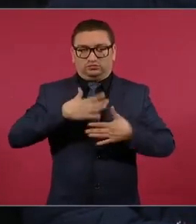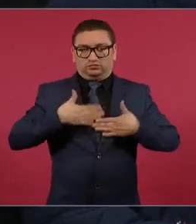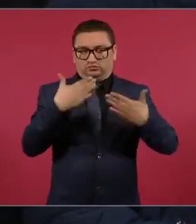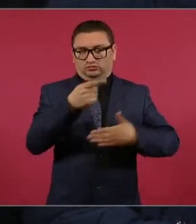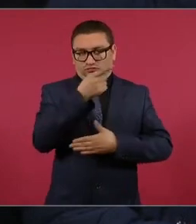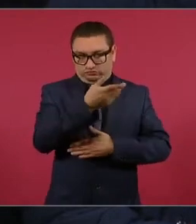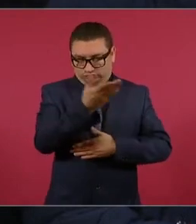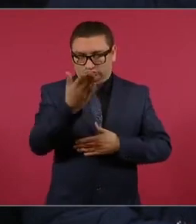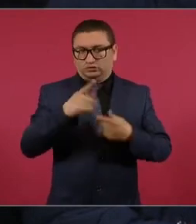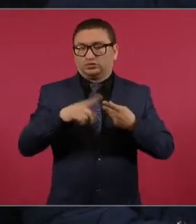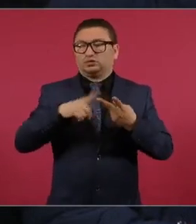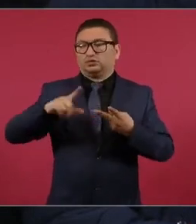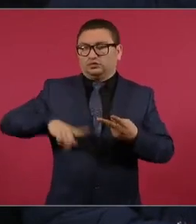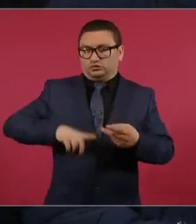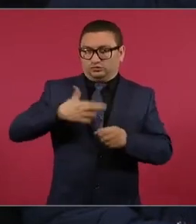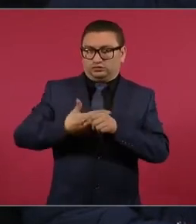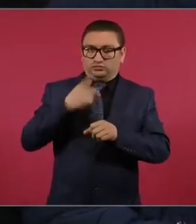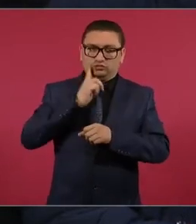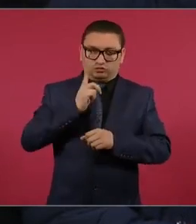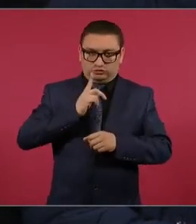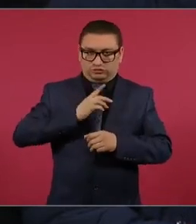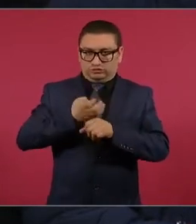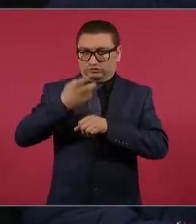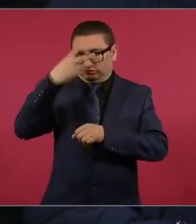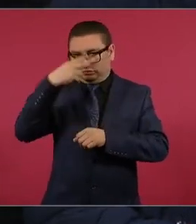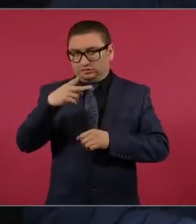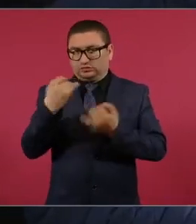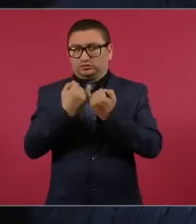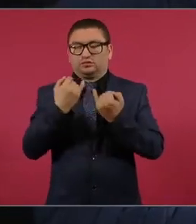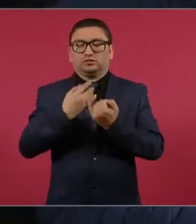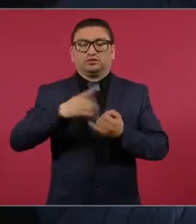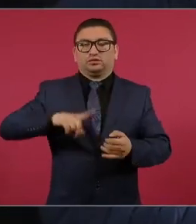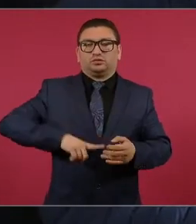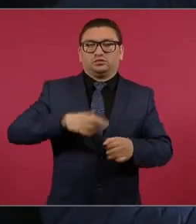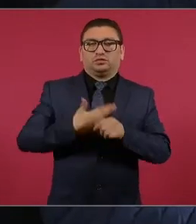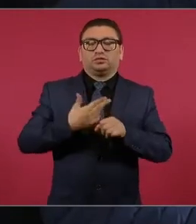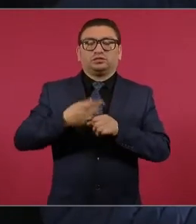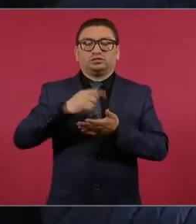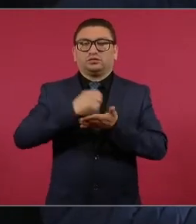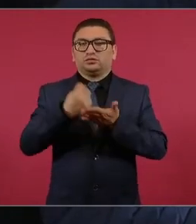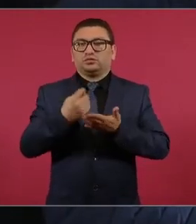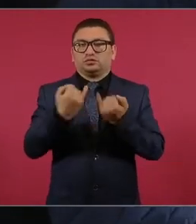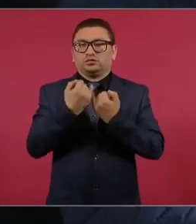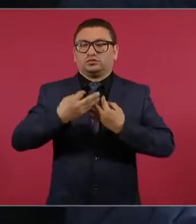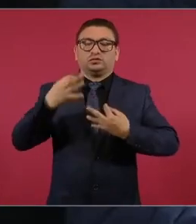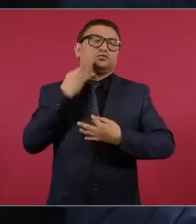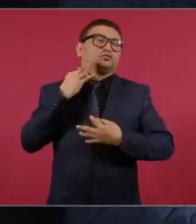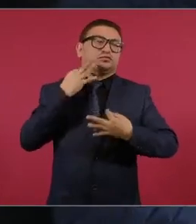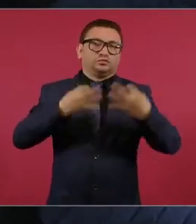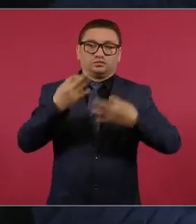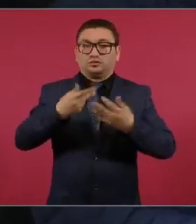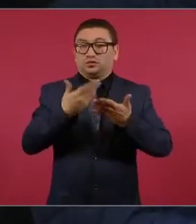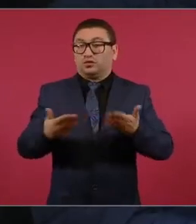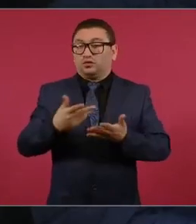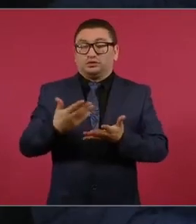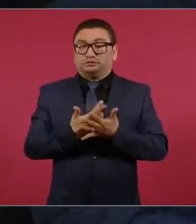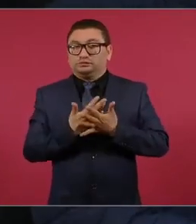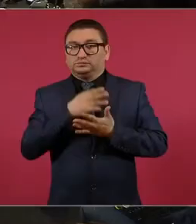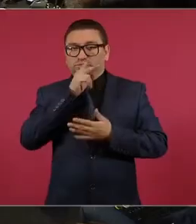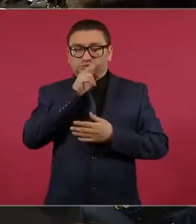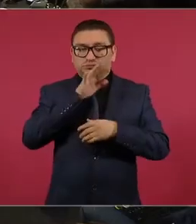gobernadora del Estado de México y el gobernador de Tamaulipas así como en ambos Fiscales pero hoy teme por su